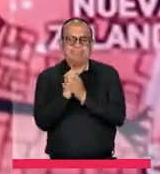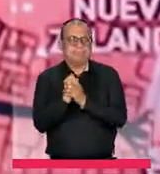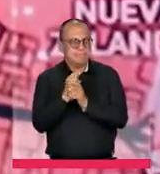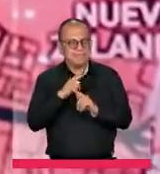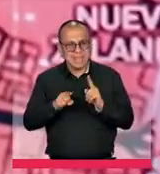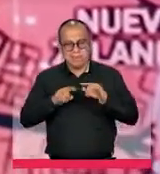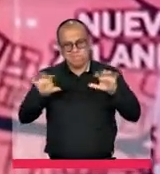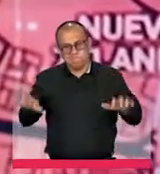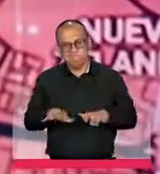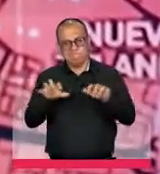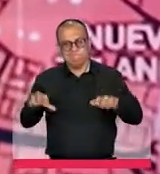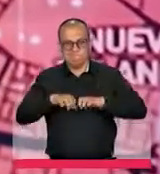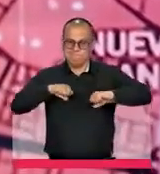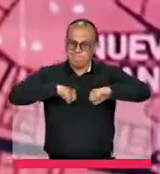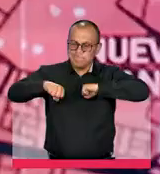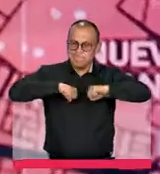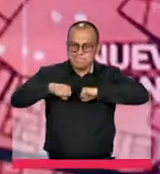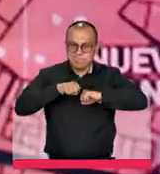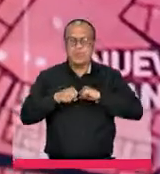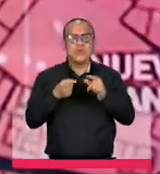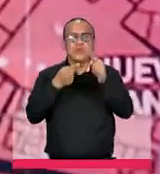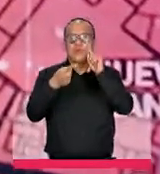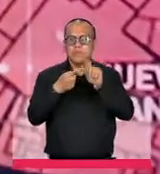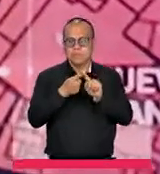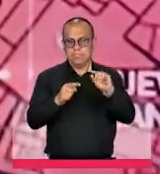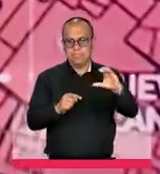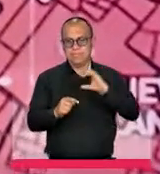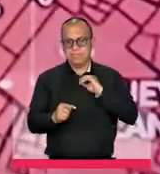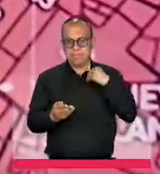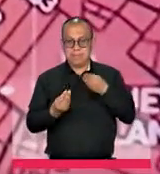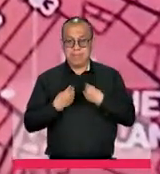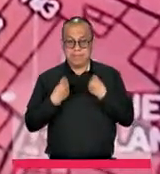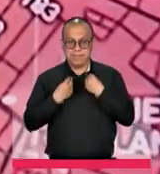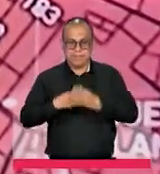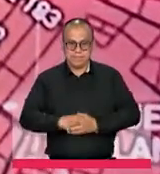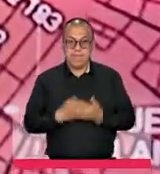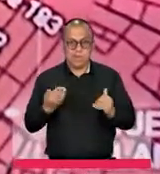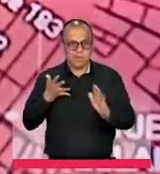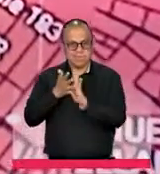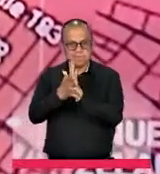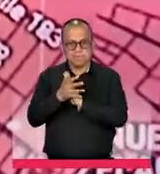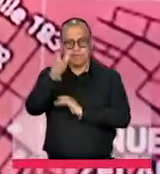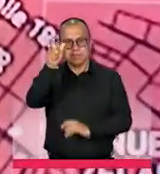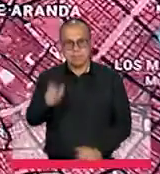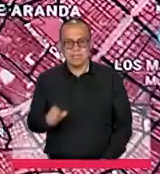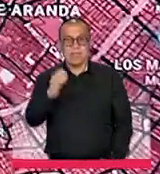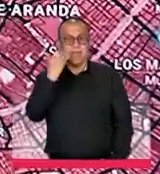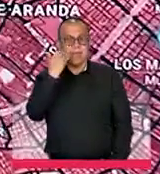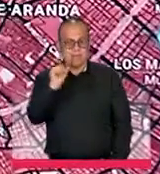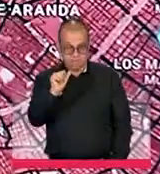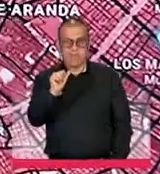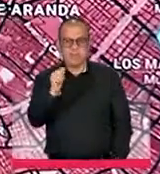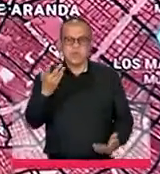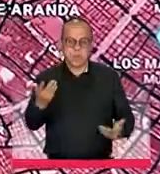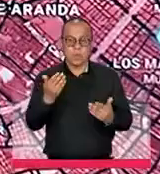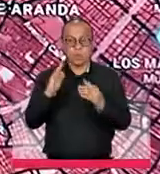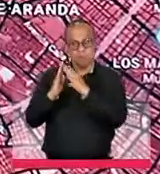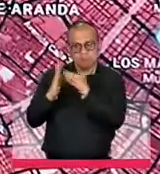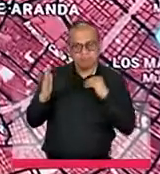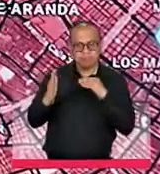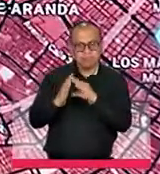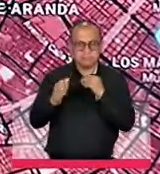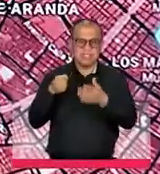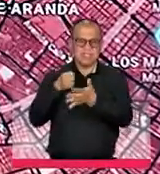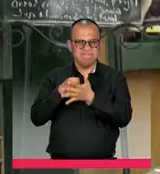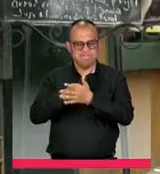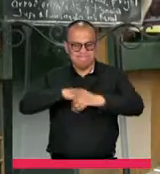la actividad, que es su única fuente de sustento. A continuación, le presentamos la historia de una bogotana que se convirtió en ejemplo de